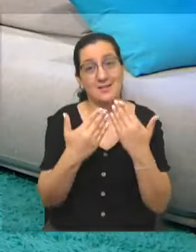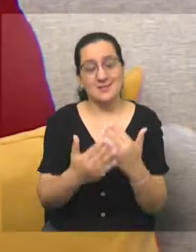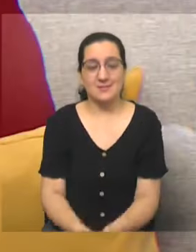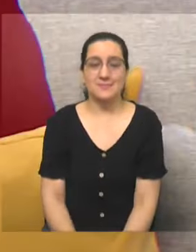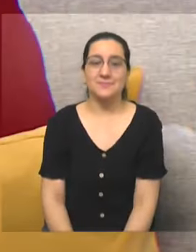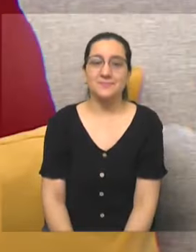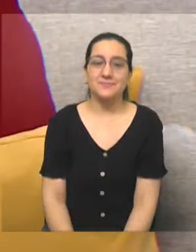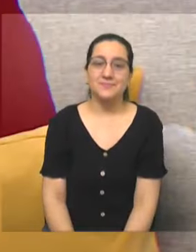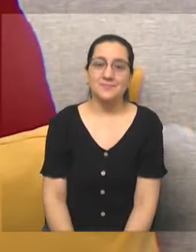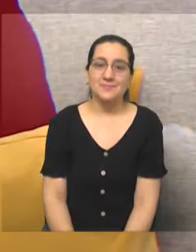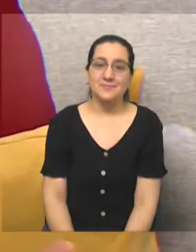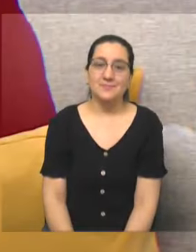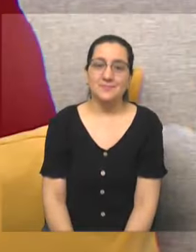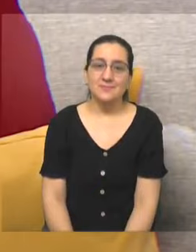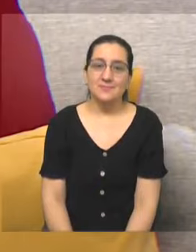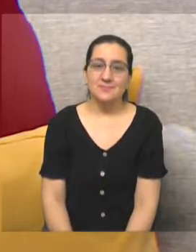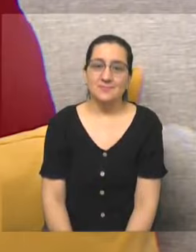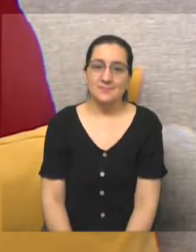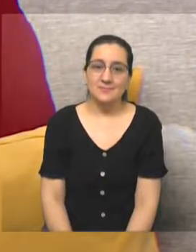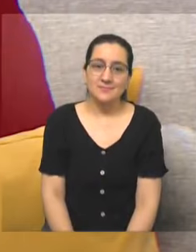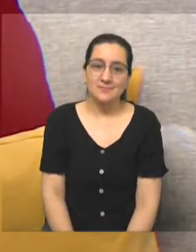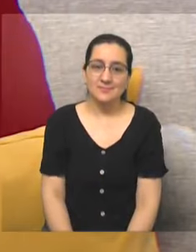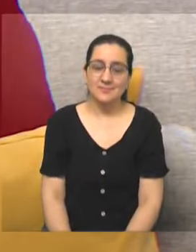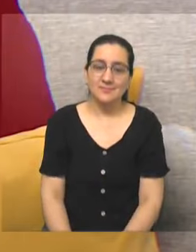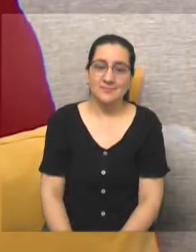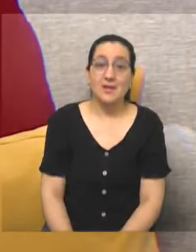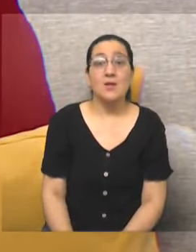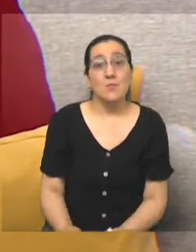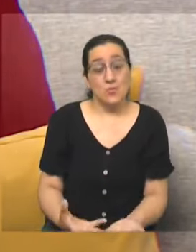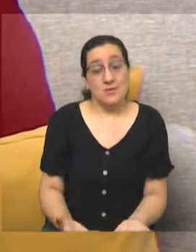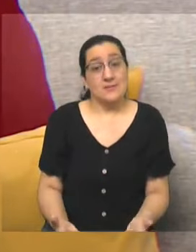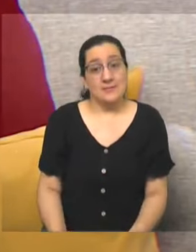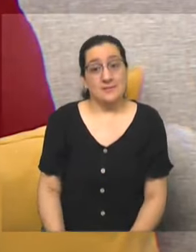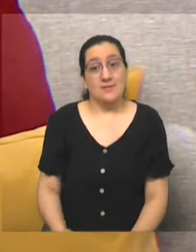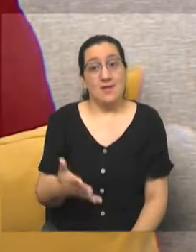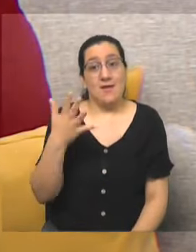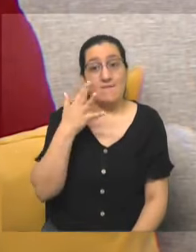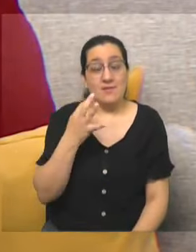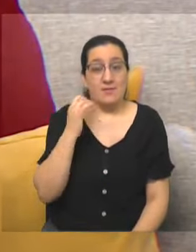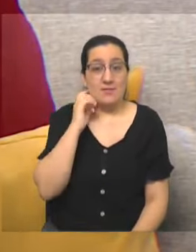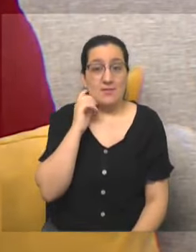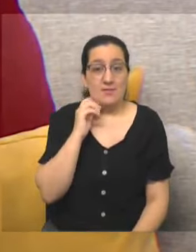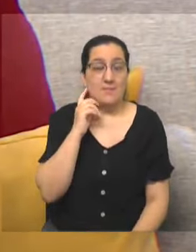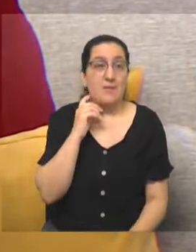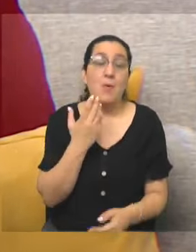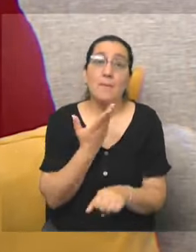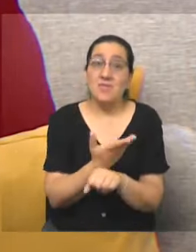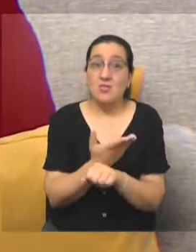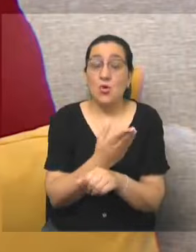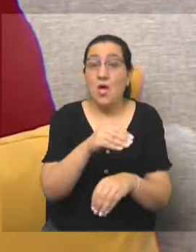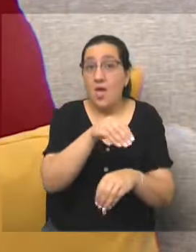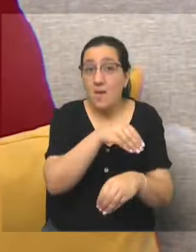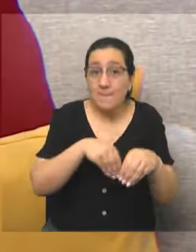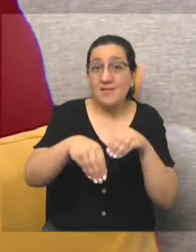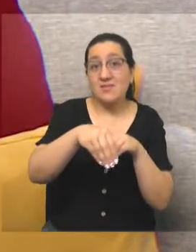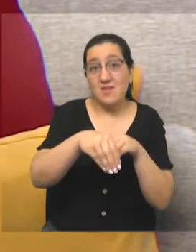furioso. Sí, igual está, después de eso es como si estamos pidiendo empatía para una cosa tan chiquita como es tan fácil